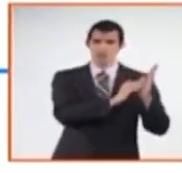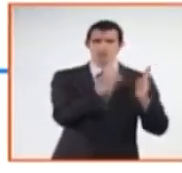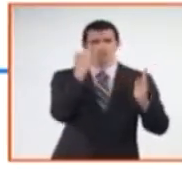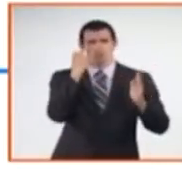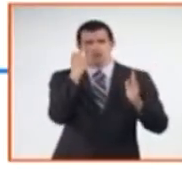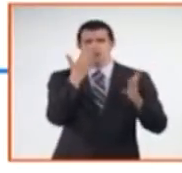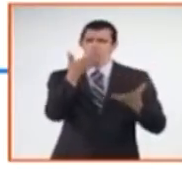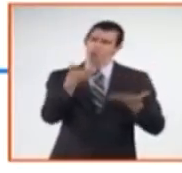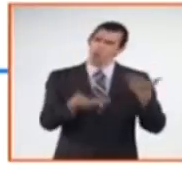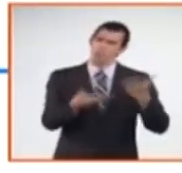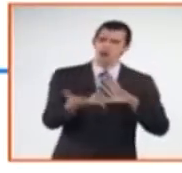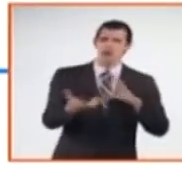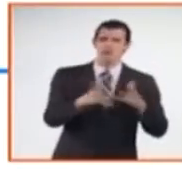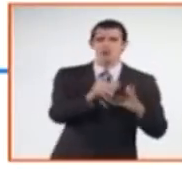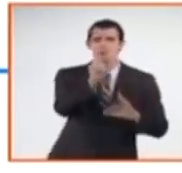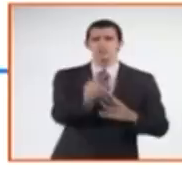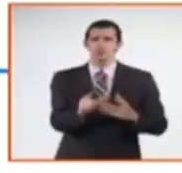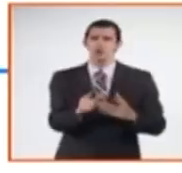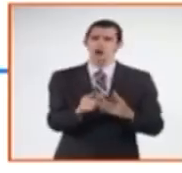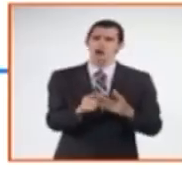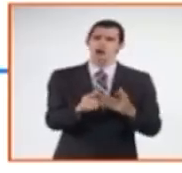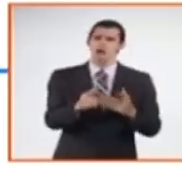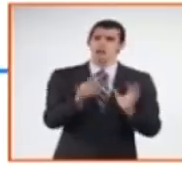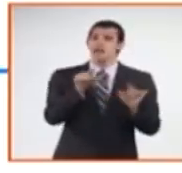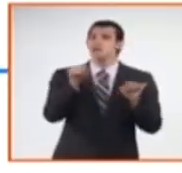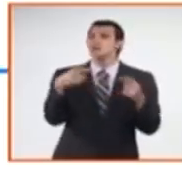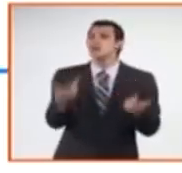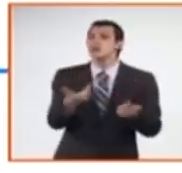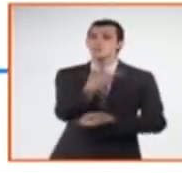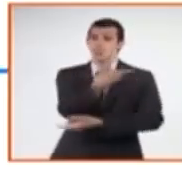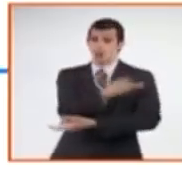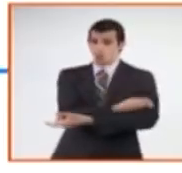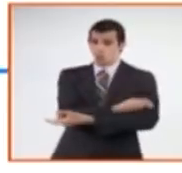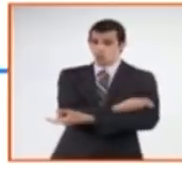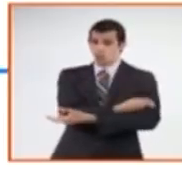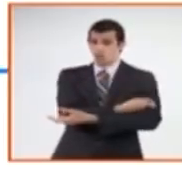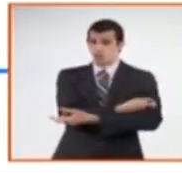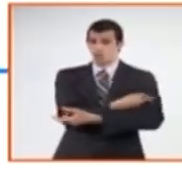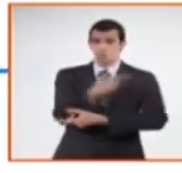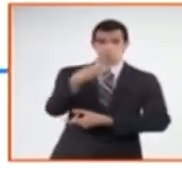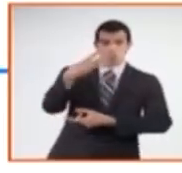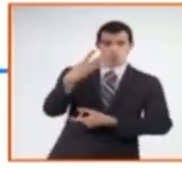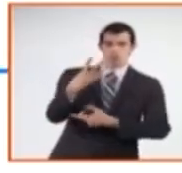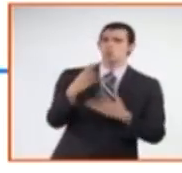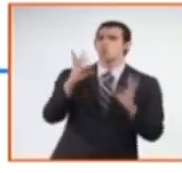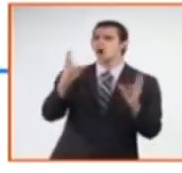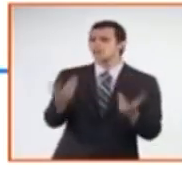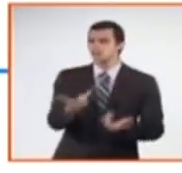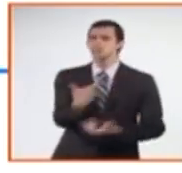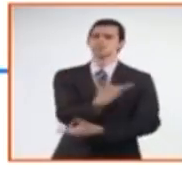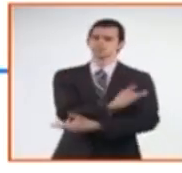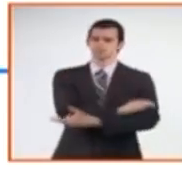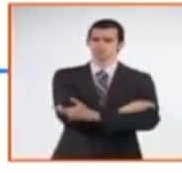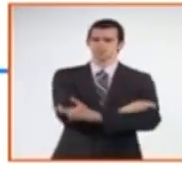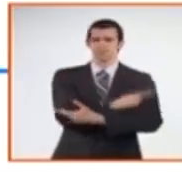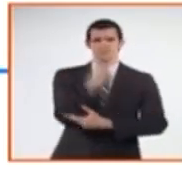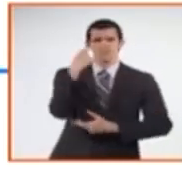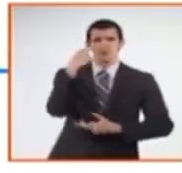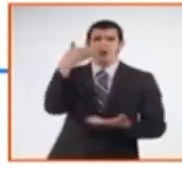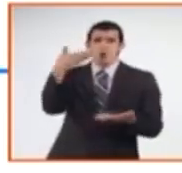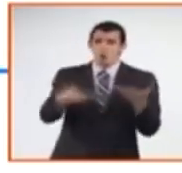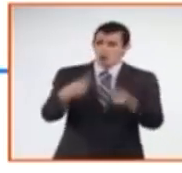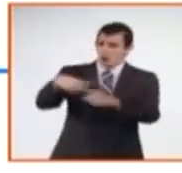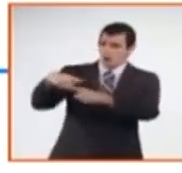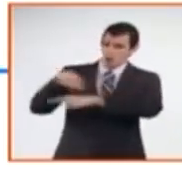personas con al menos 12 y también es superior a la media mundial con respecto a personas completamente mejorada en ese momento